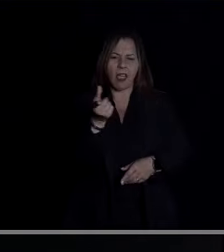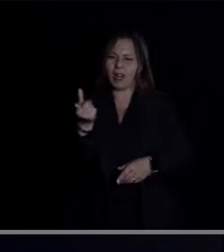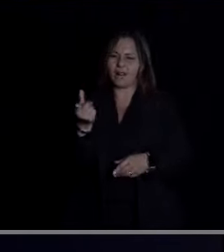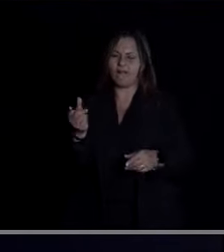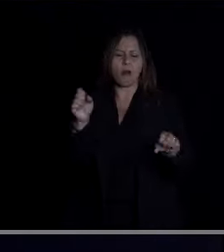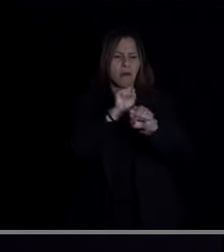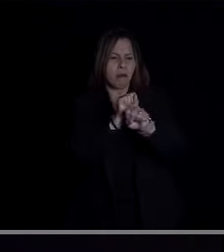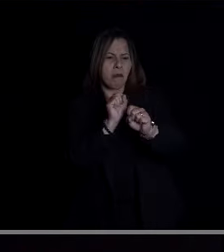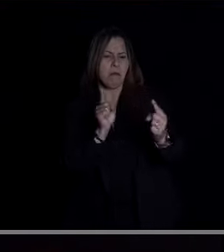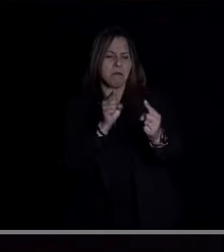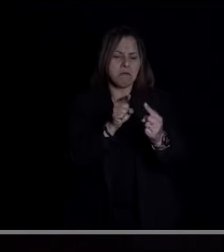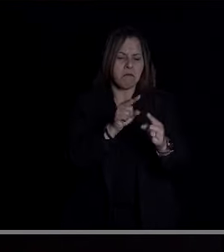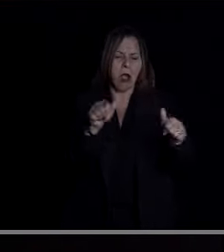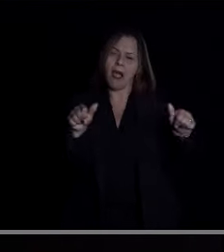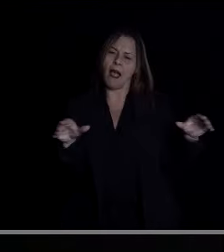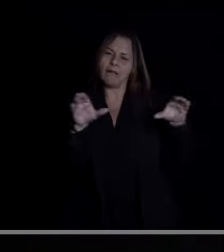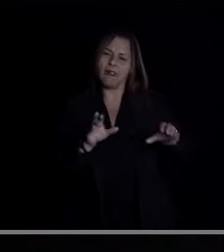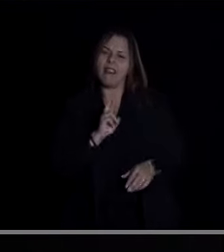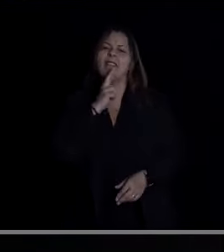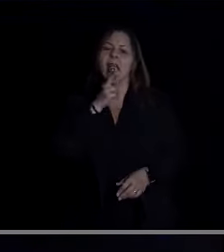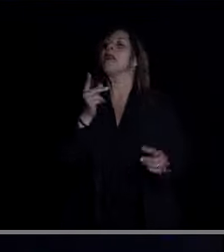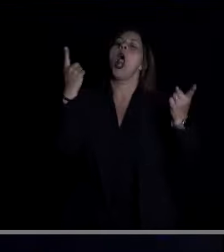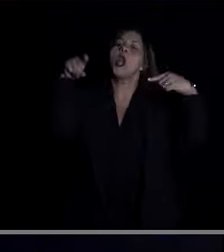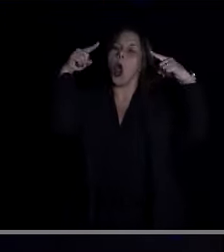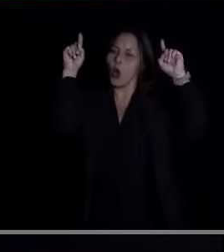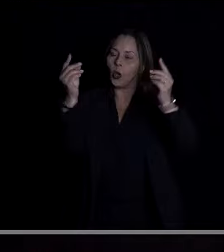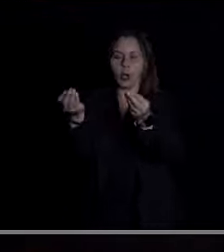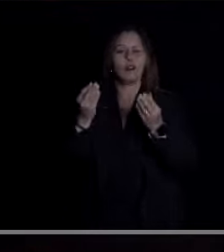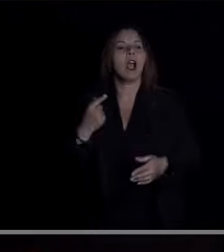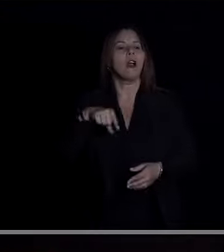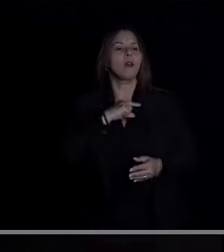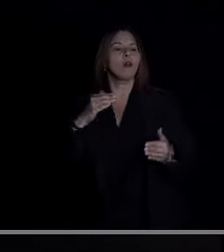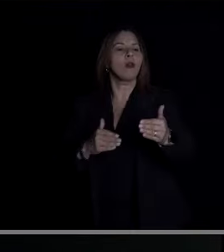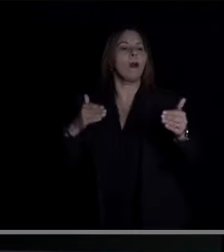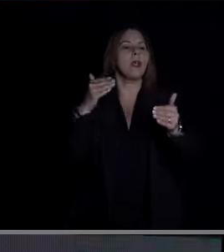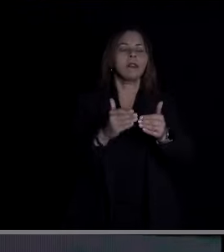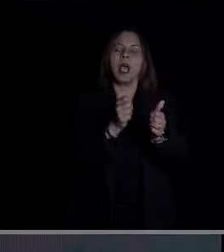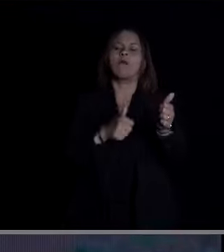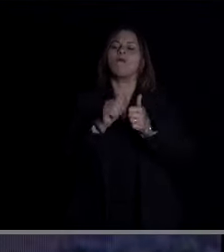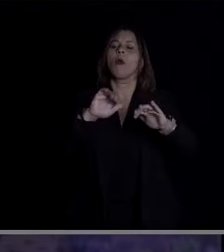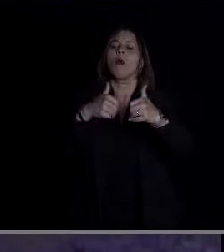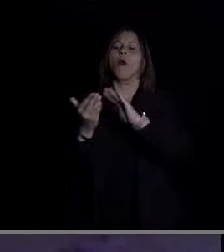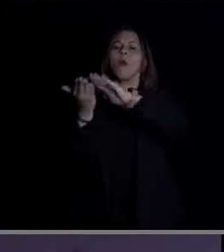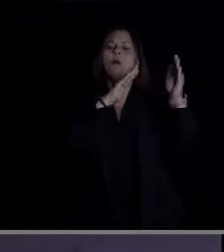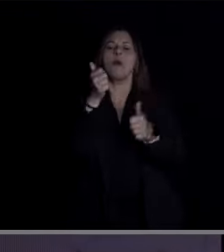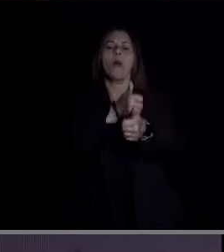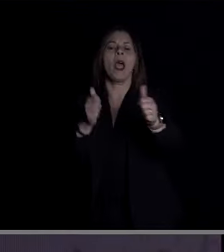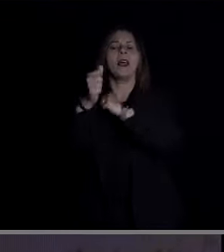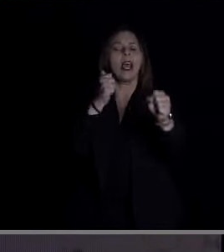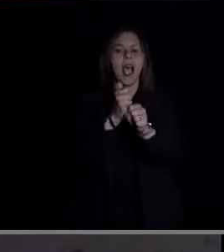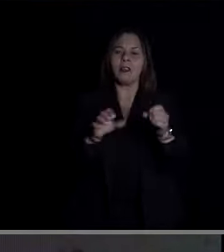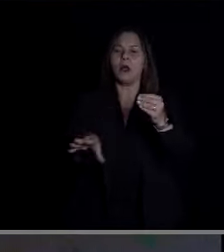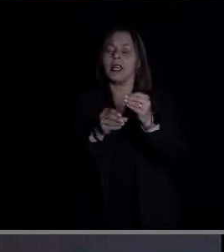sus posiciones hacen realidad los logros que nos permiten avanzar como pueblo cada año.